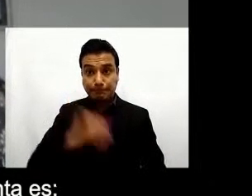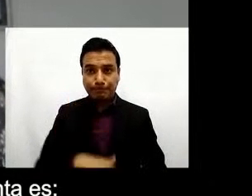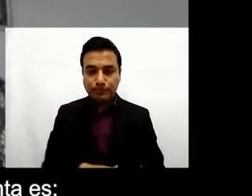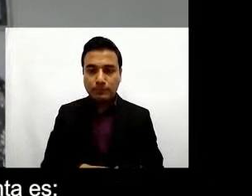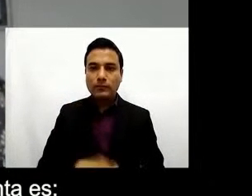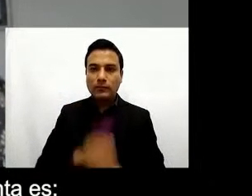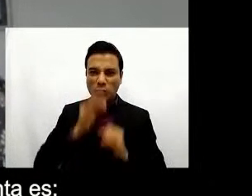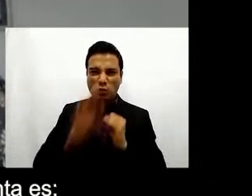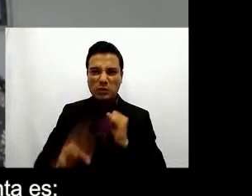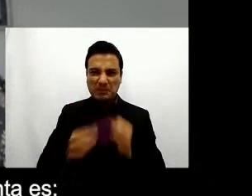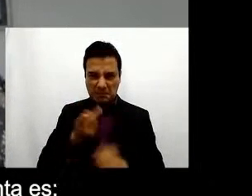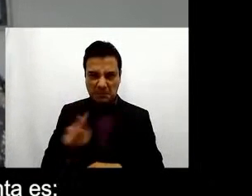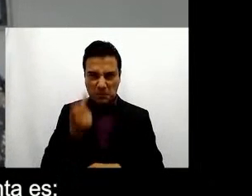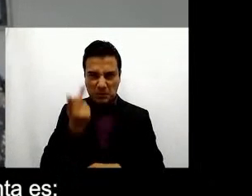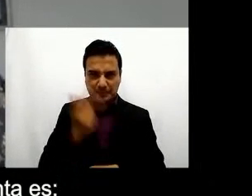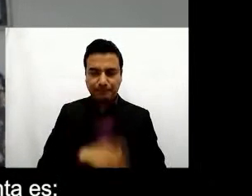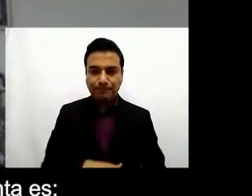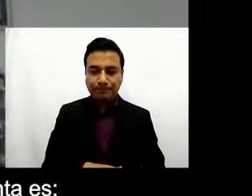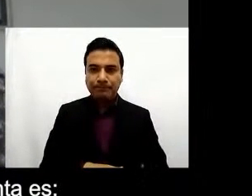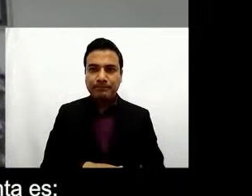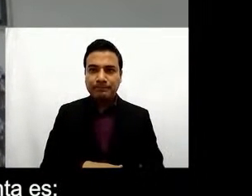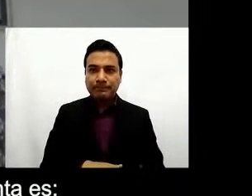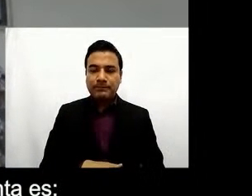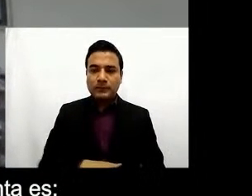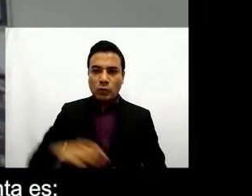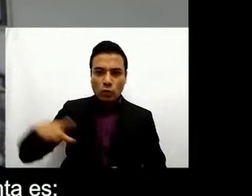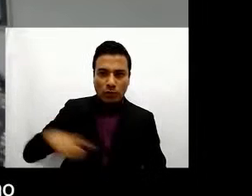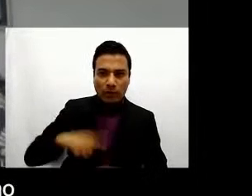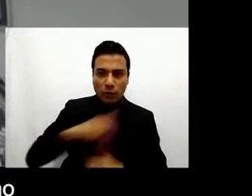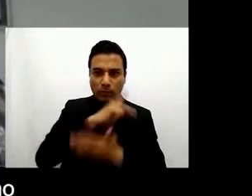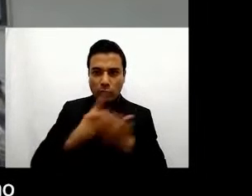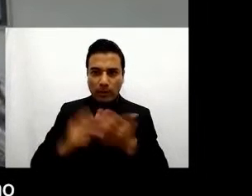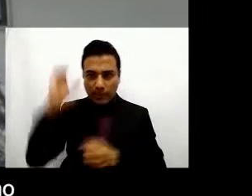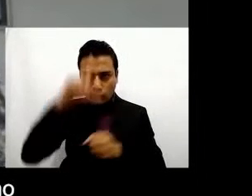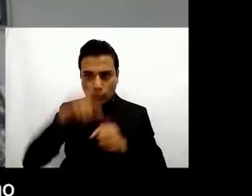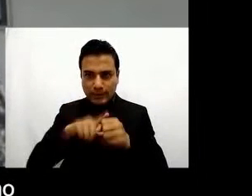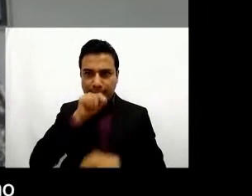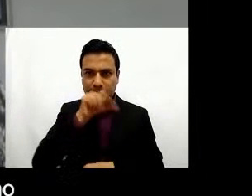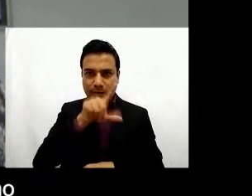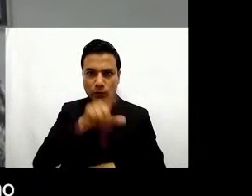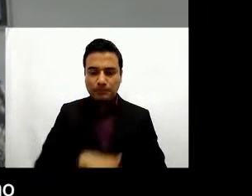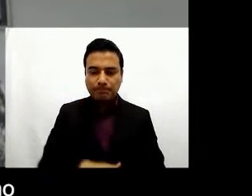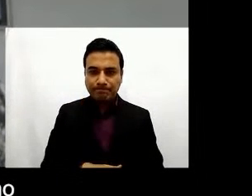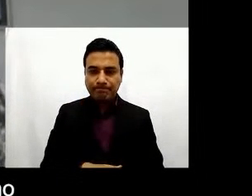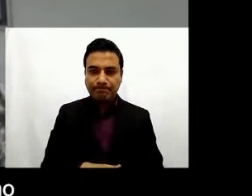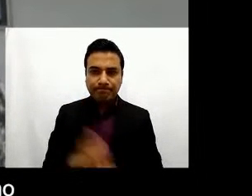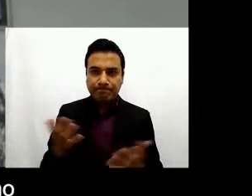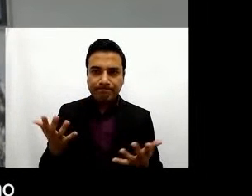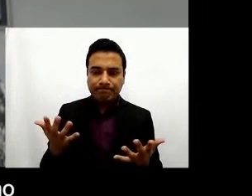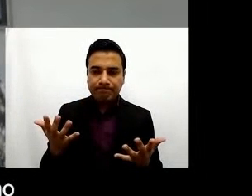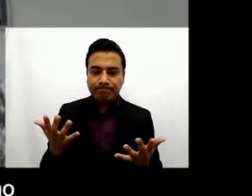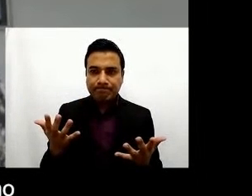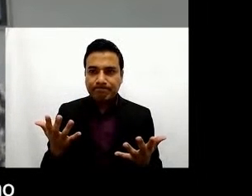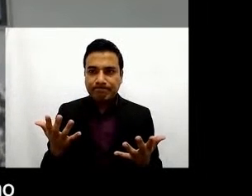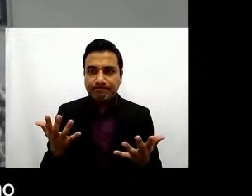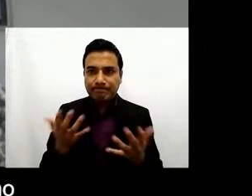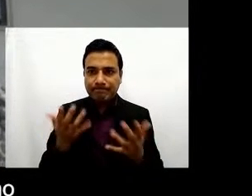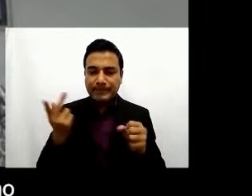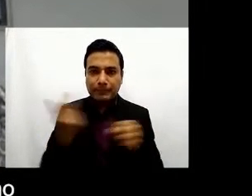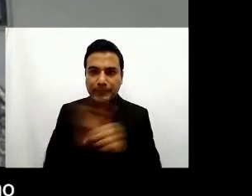última pregunta es, ¿qué sigue para las políticas culturales de Jalisco? Ya lo han mencionado mucho sobre el término de la